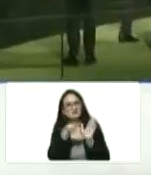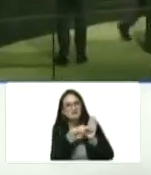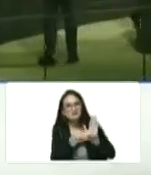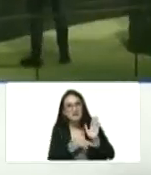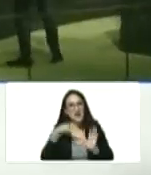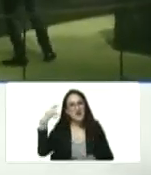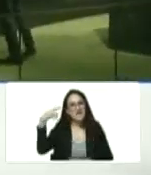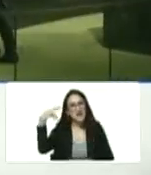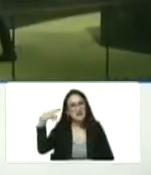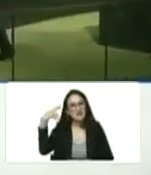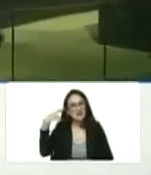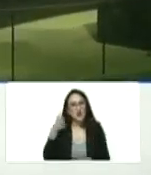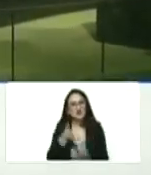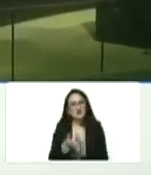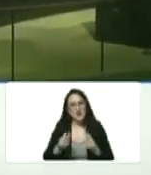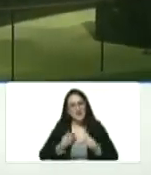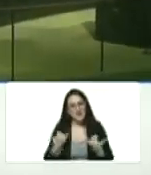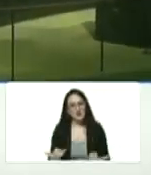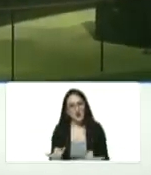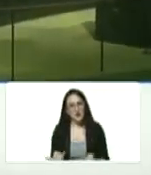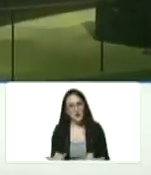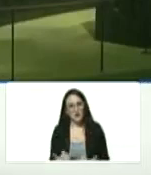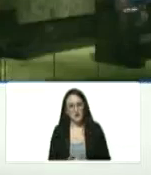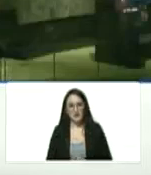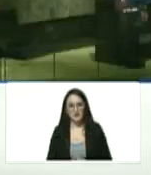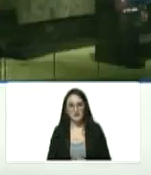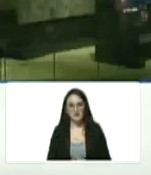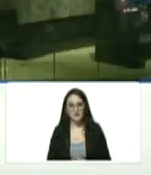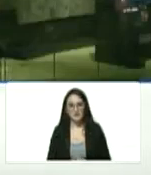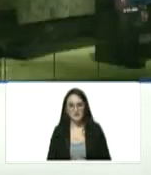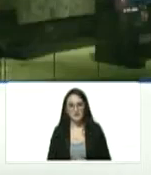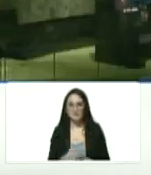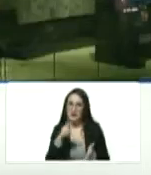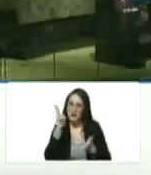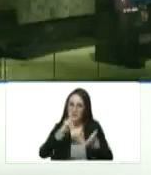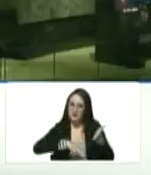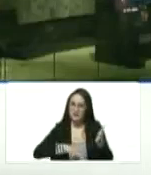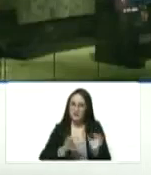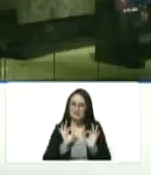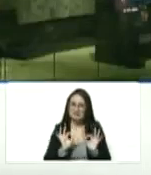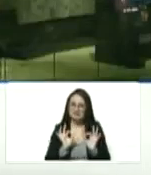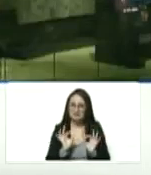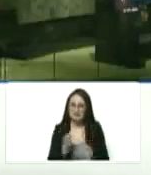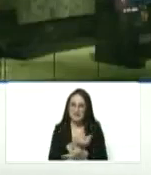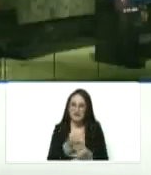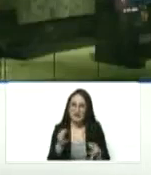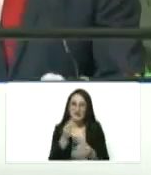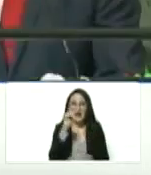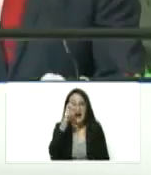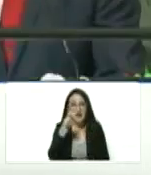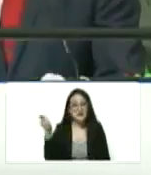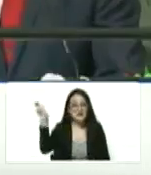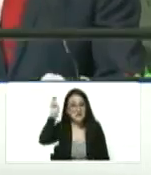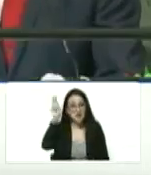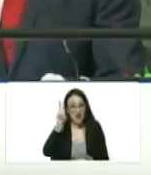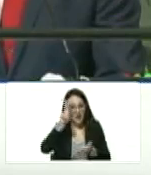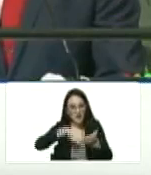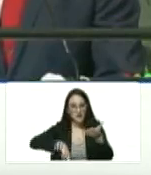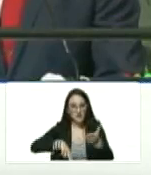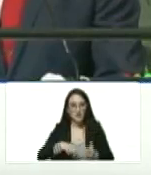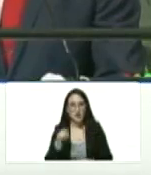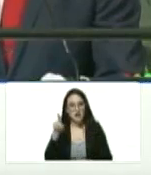sobre la vida actual de la humanidad, que la leyó de manera impecable nuestro canciller Carlos Faría.